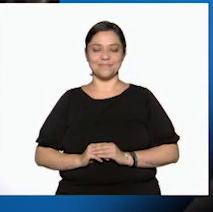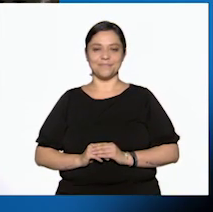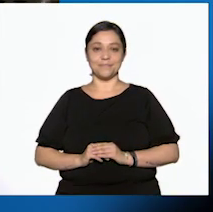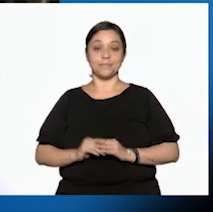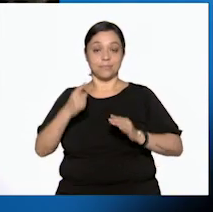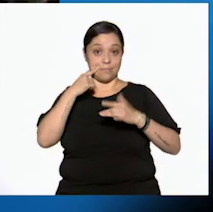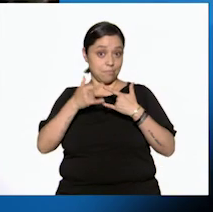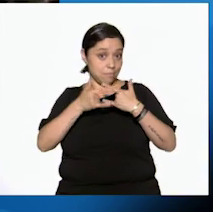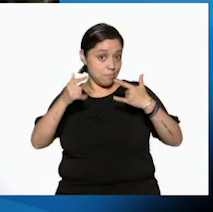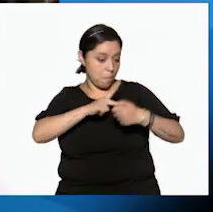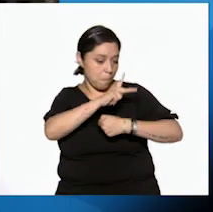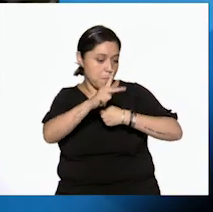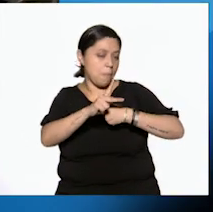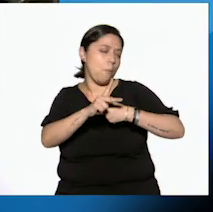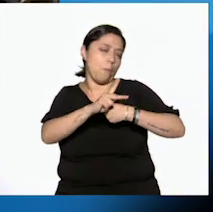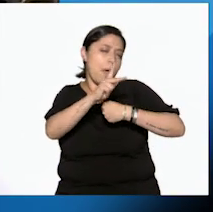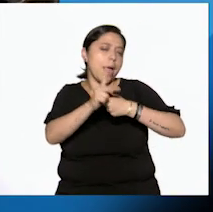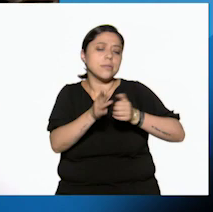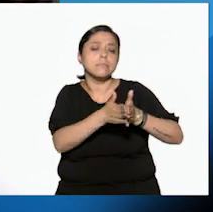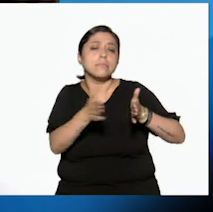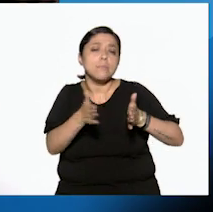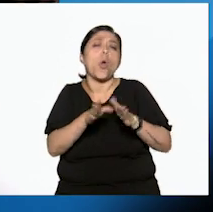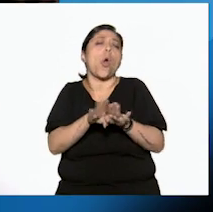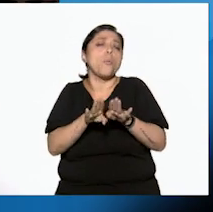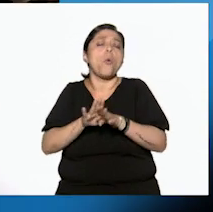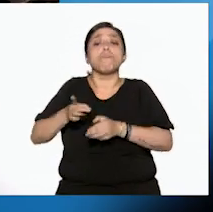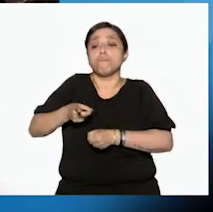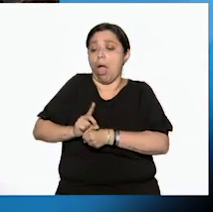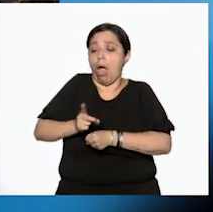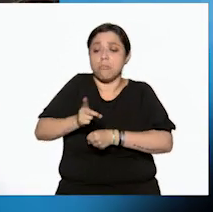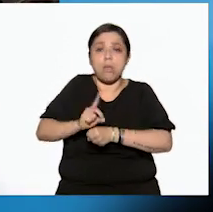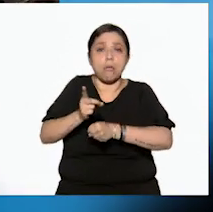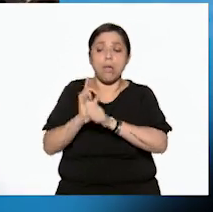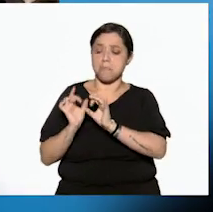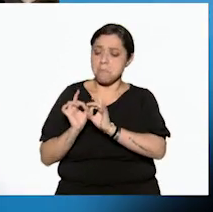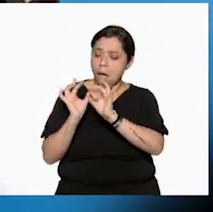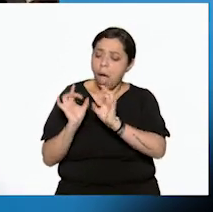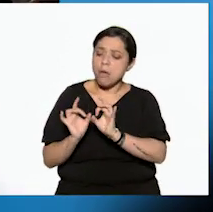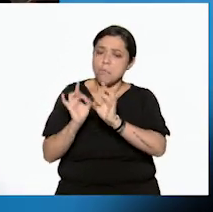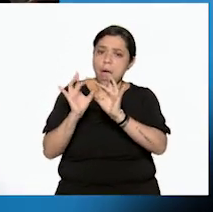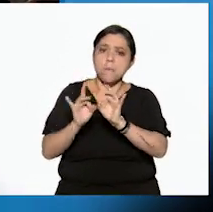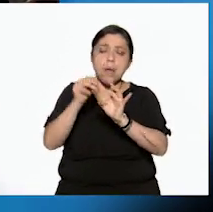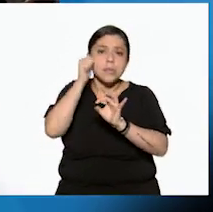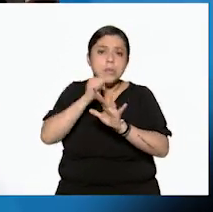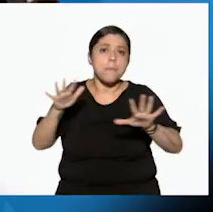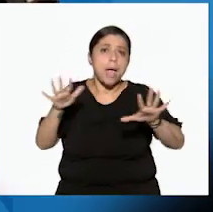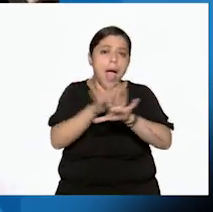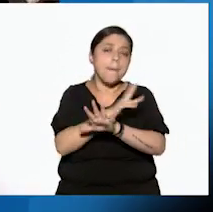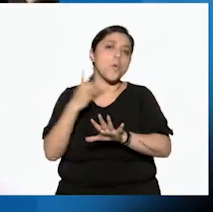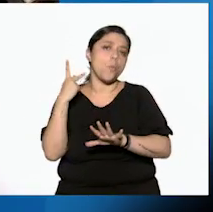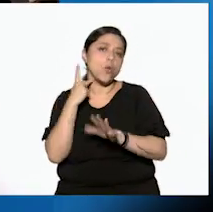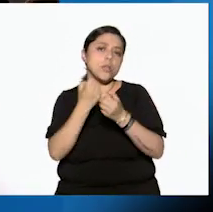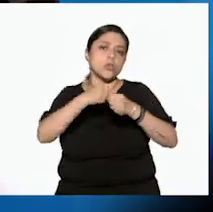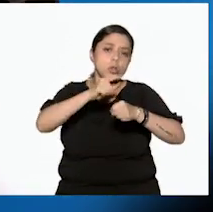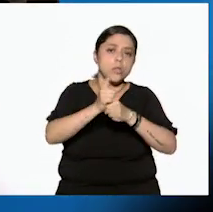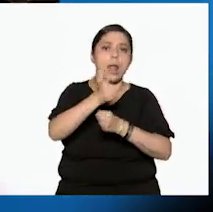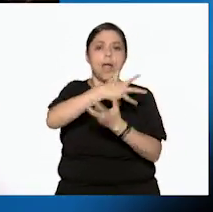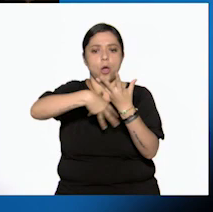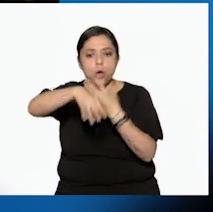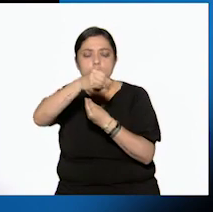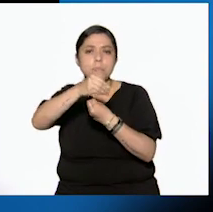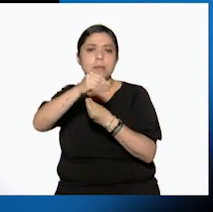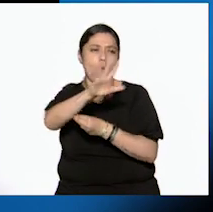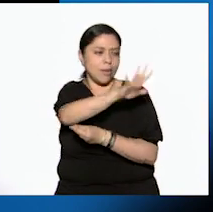La historia de un país se construye en el día a día. Cada hecho marca cambios en su rumbo social, político o económico y transforma su